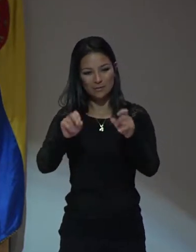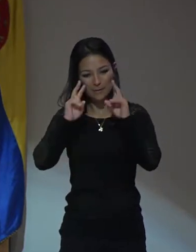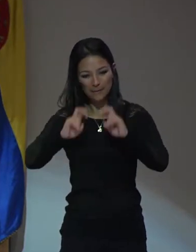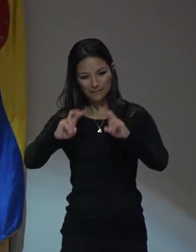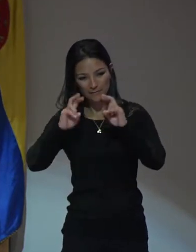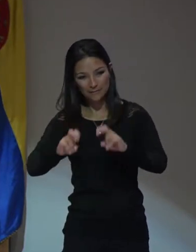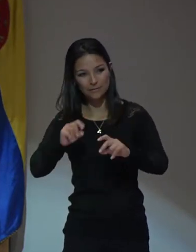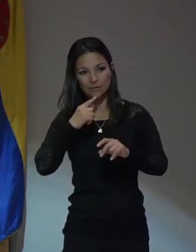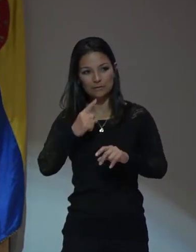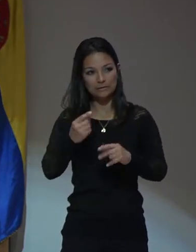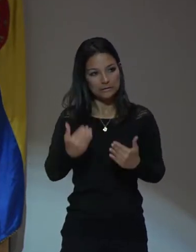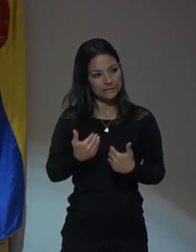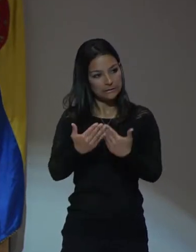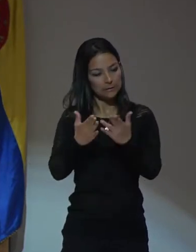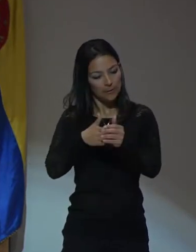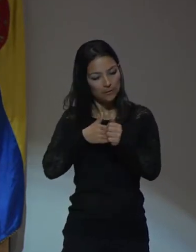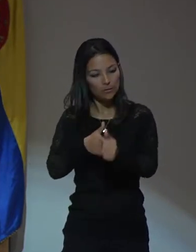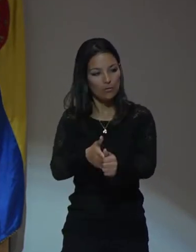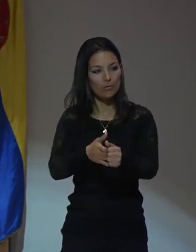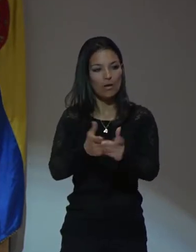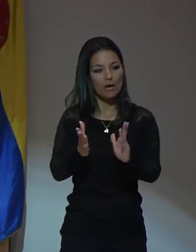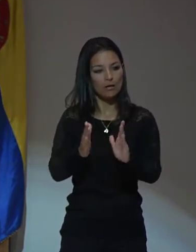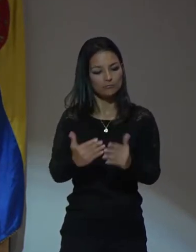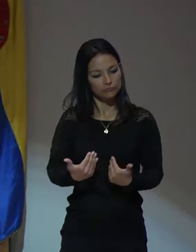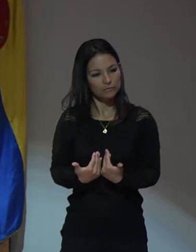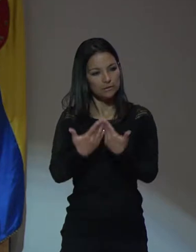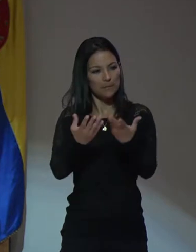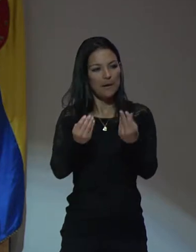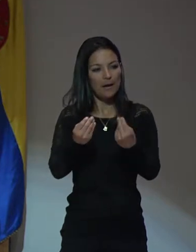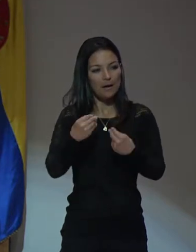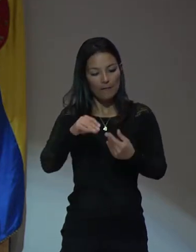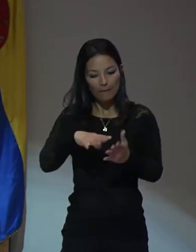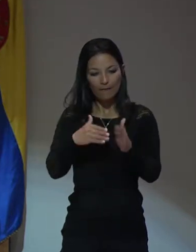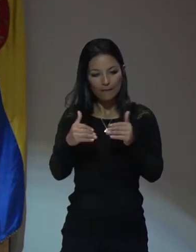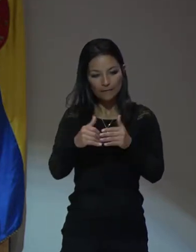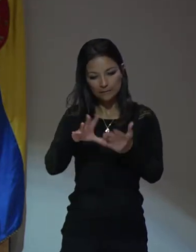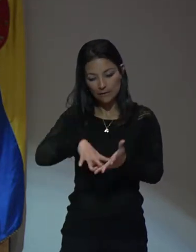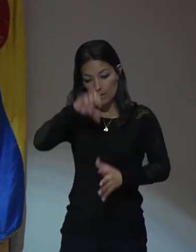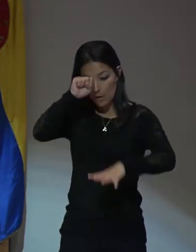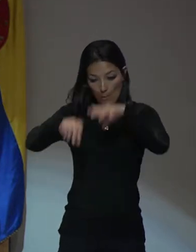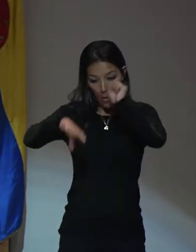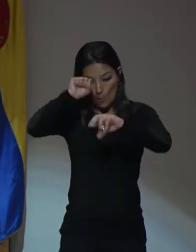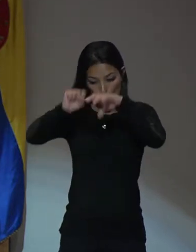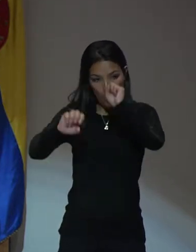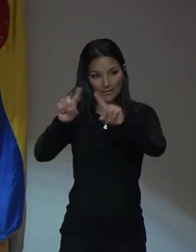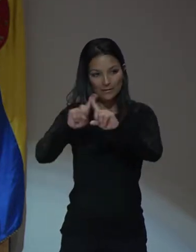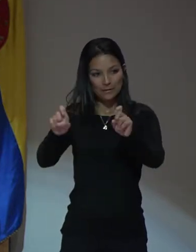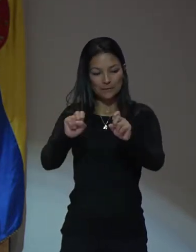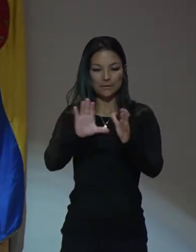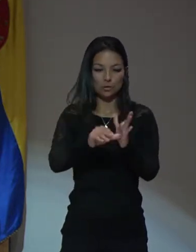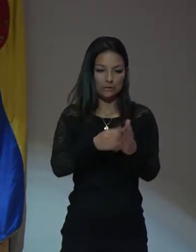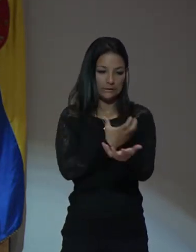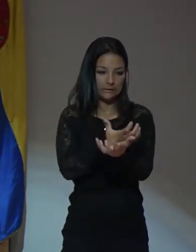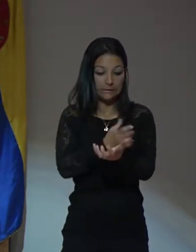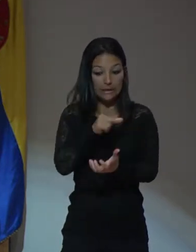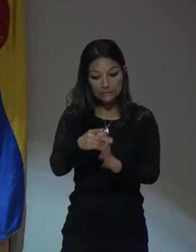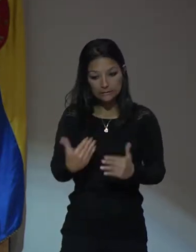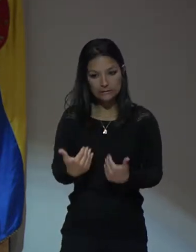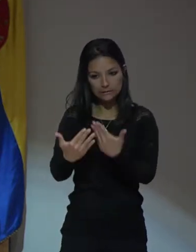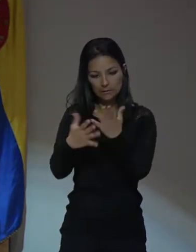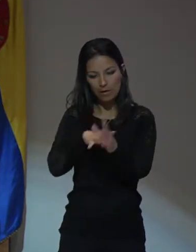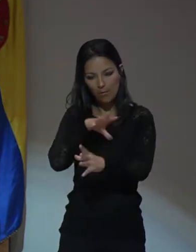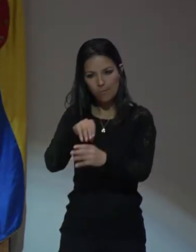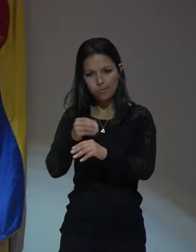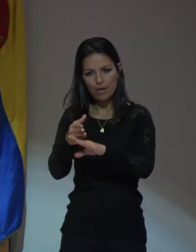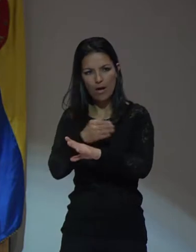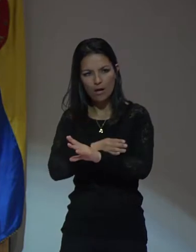historia oral como recurso metodológico para facilitar el aprendizaje significativo de las ciencias sociales y fortalecer la